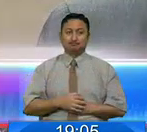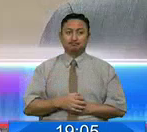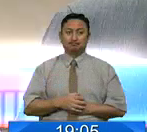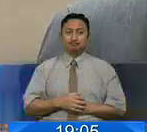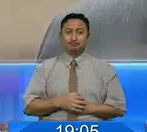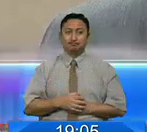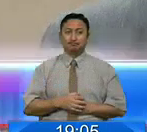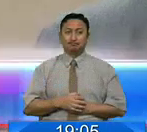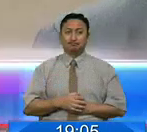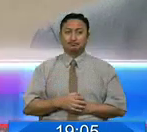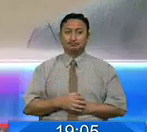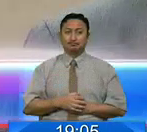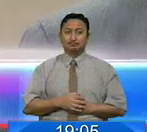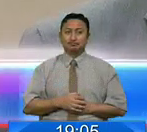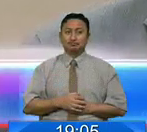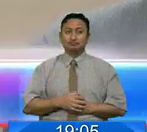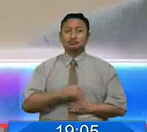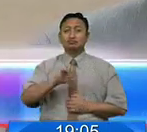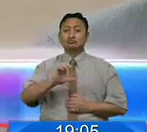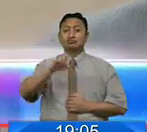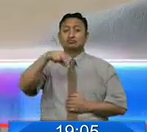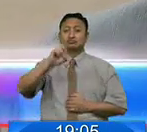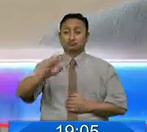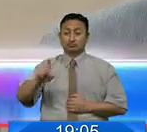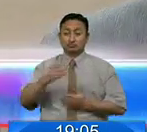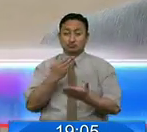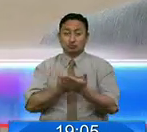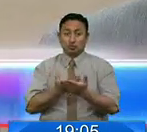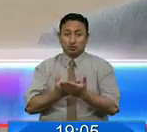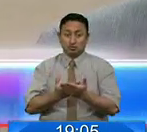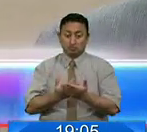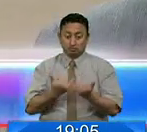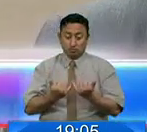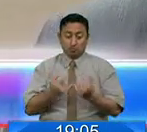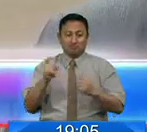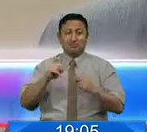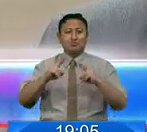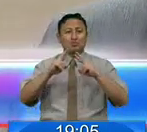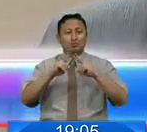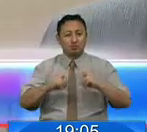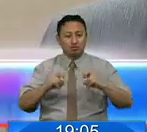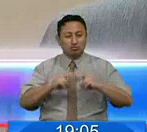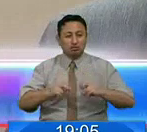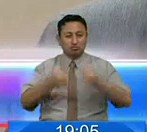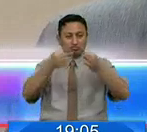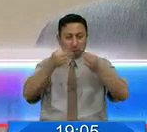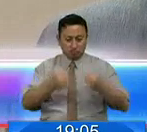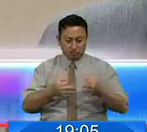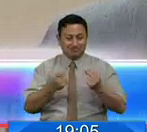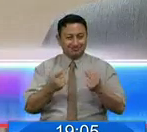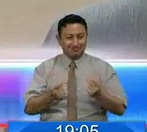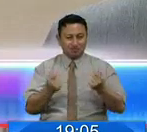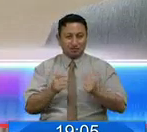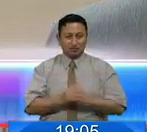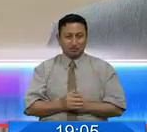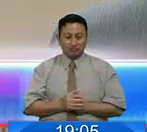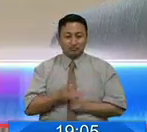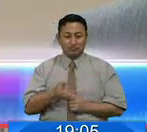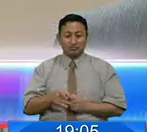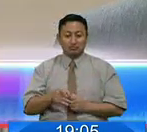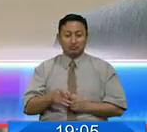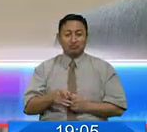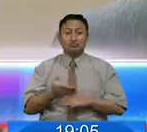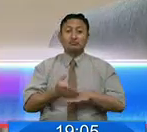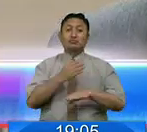le hemos planteado el consejo nacional electora la necesidad de que se investigue con seriedad y con celeridad lo que ha significado la